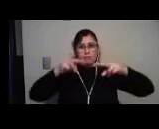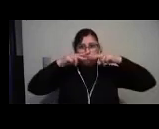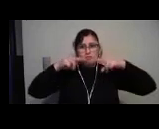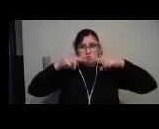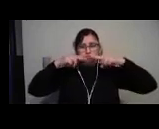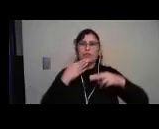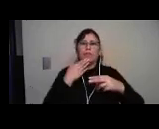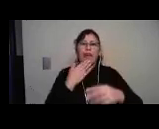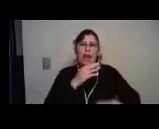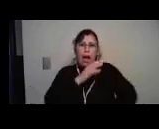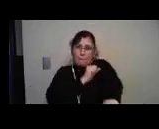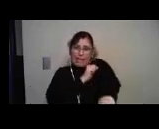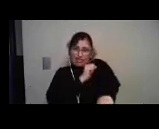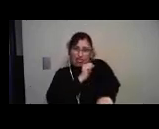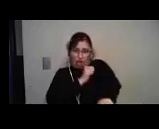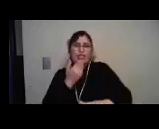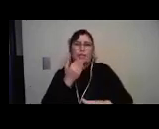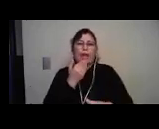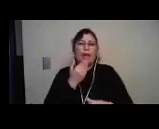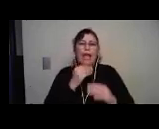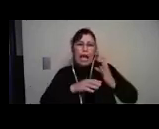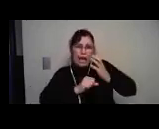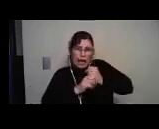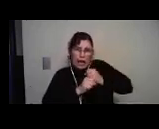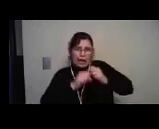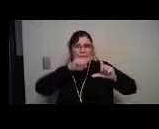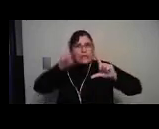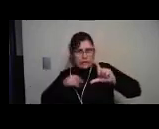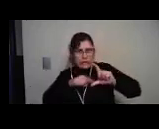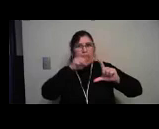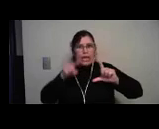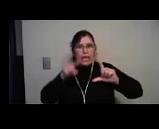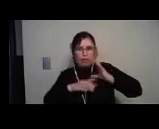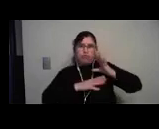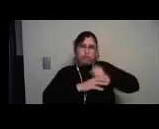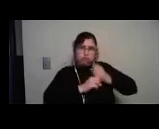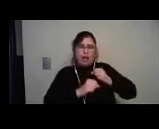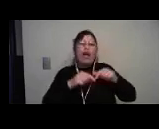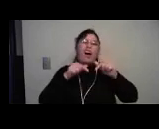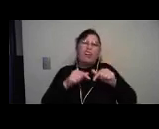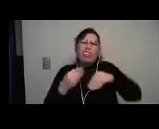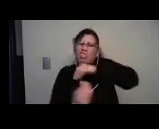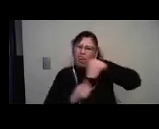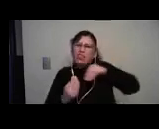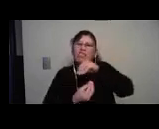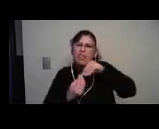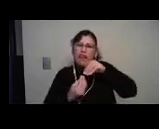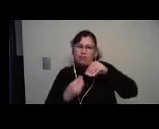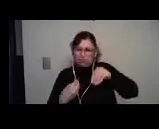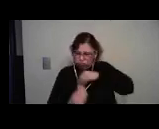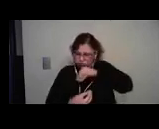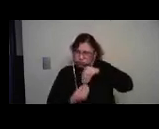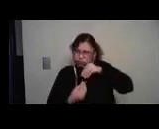en el ciclo cardíaco, probablemente vamos a encontrar alteraciones más cardiodigestivas y o